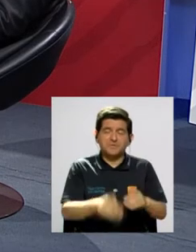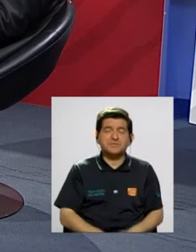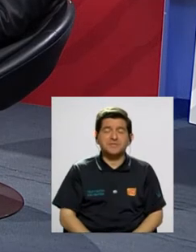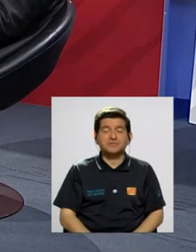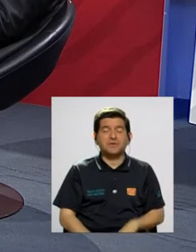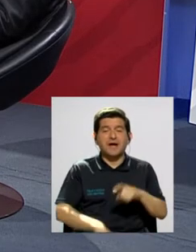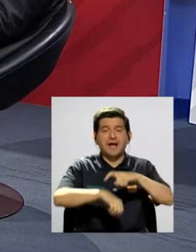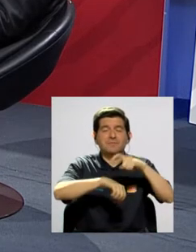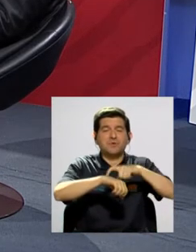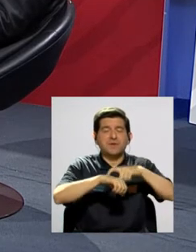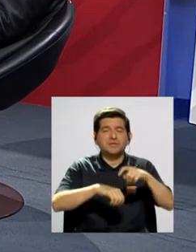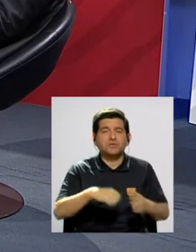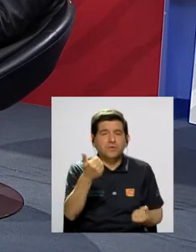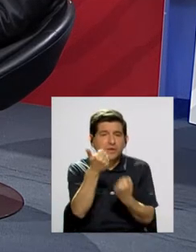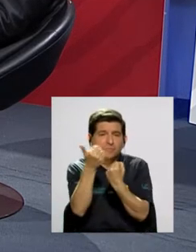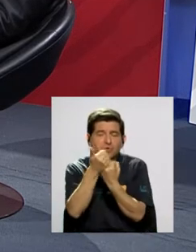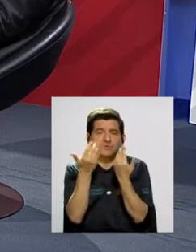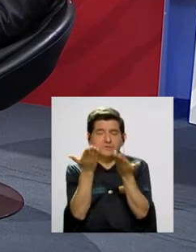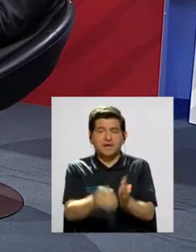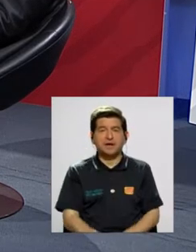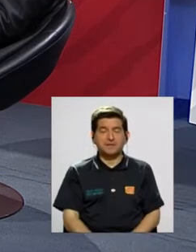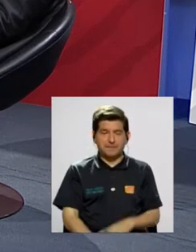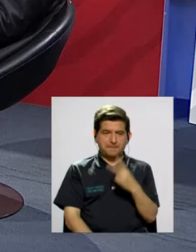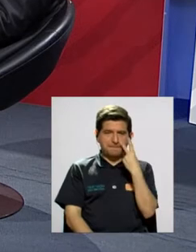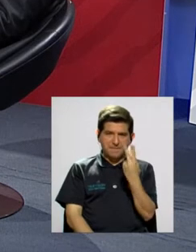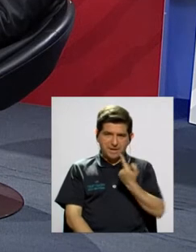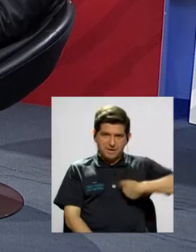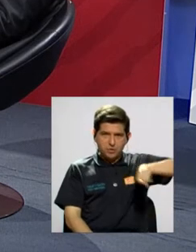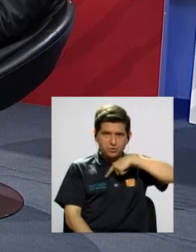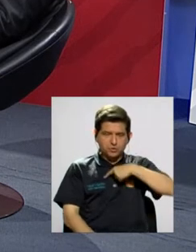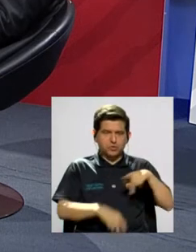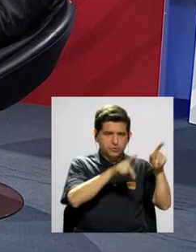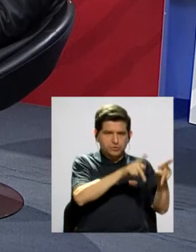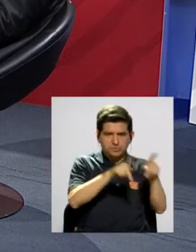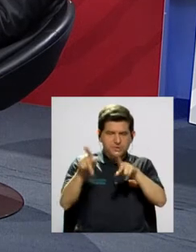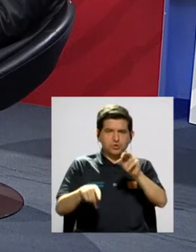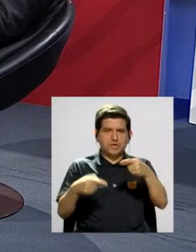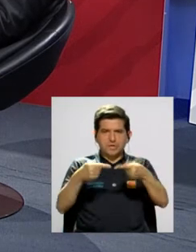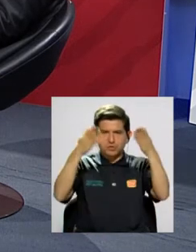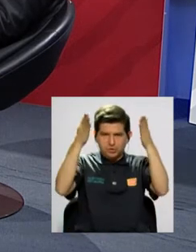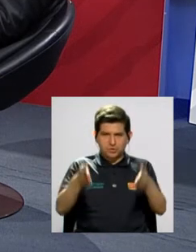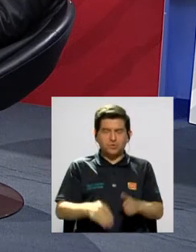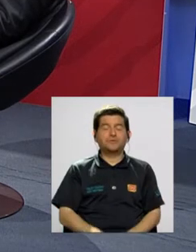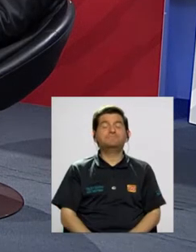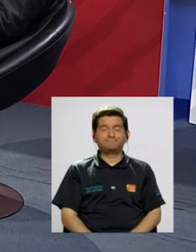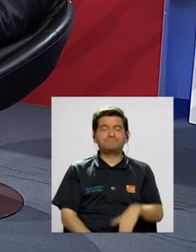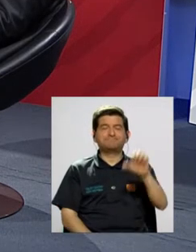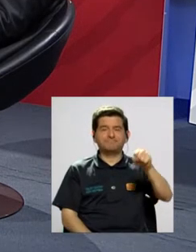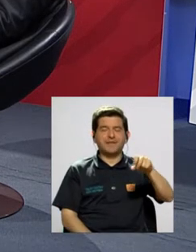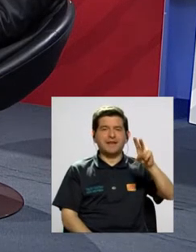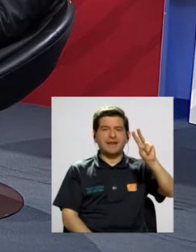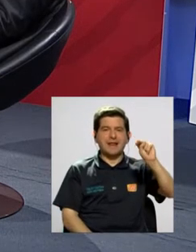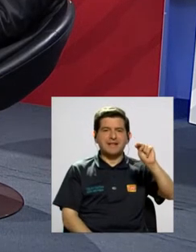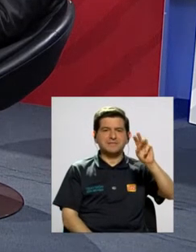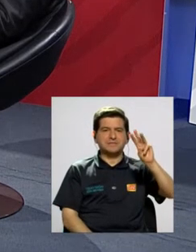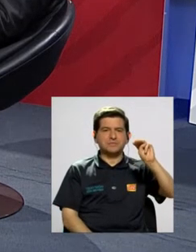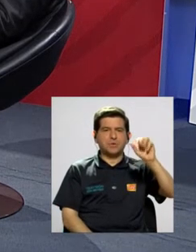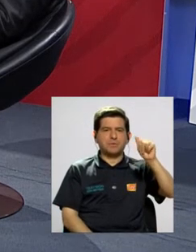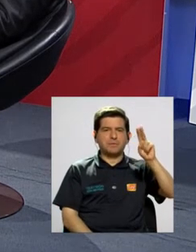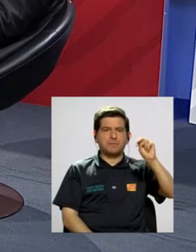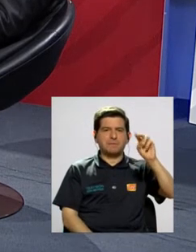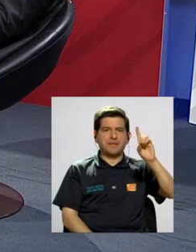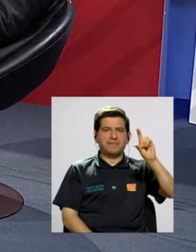adhesiones. Hay que mirarnos como personas y no como enemigos. Mandela. Eso es lo fundamental. Hacer a ese